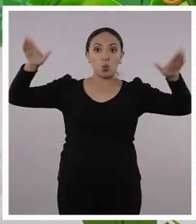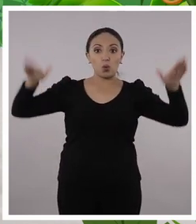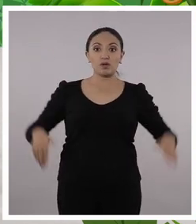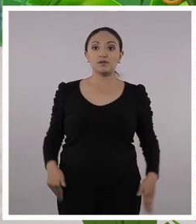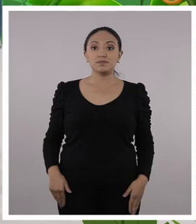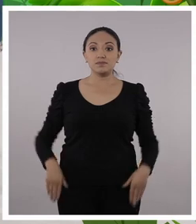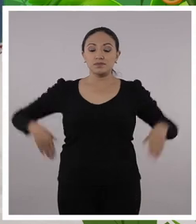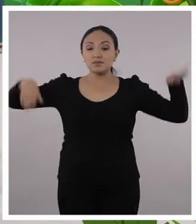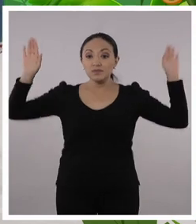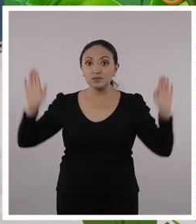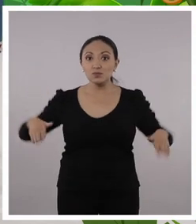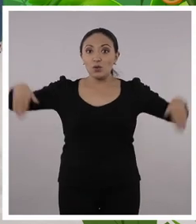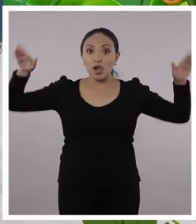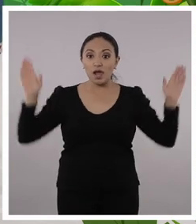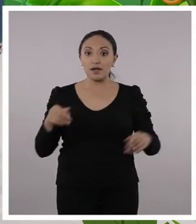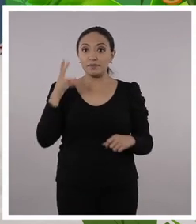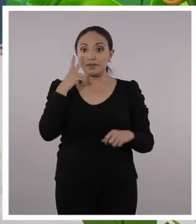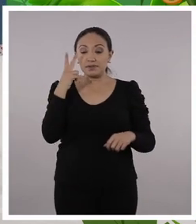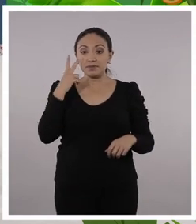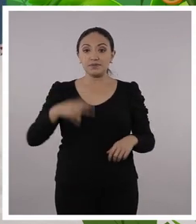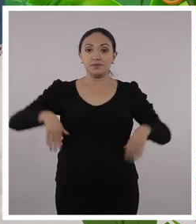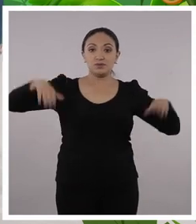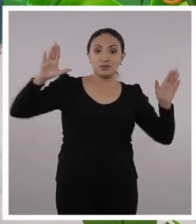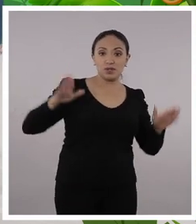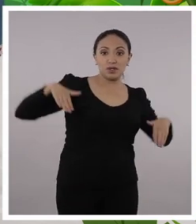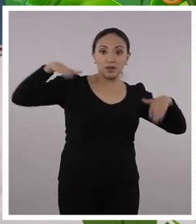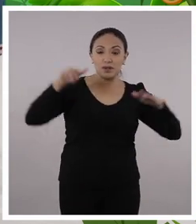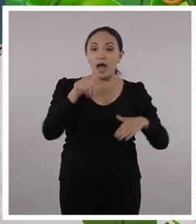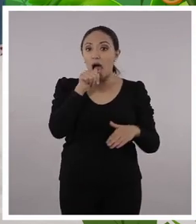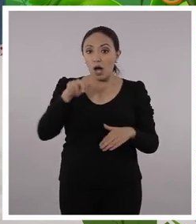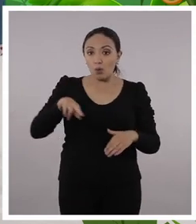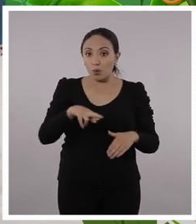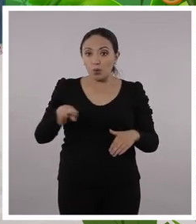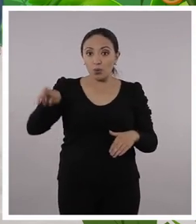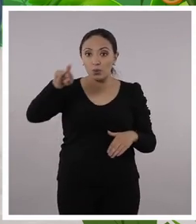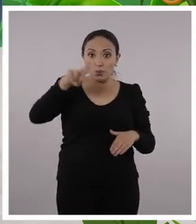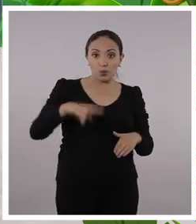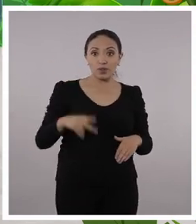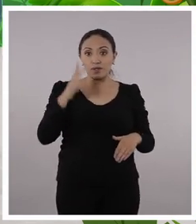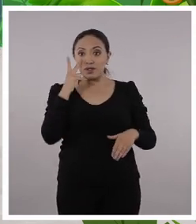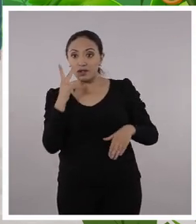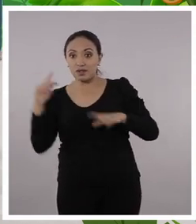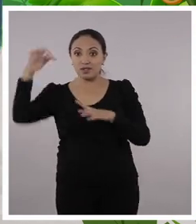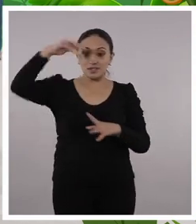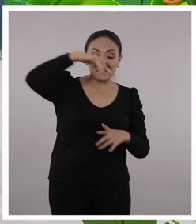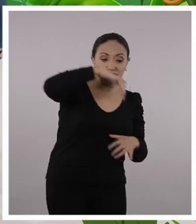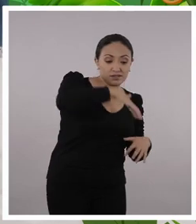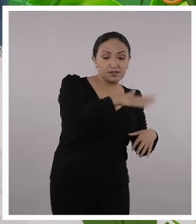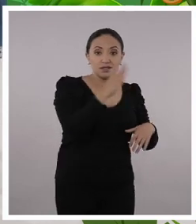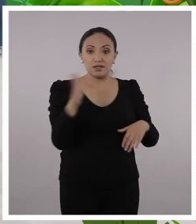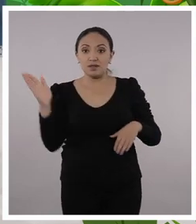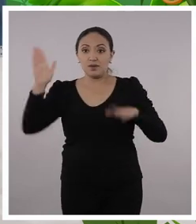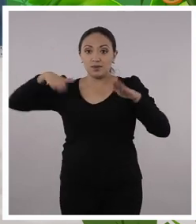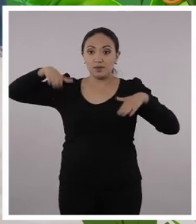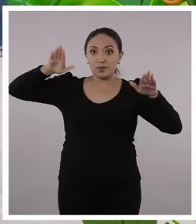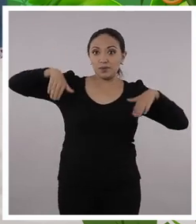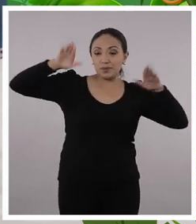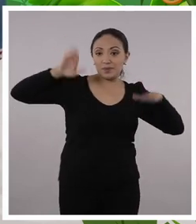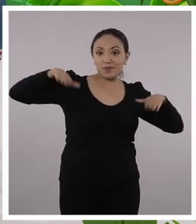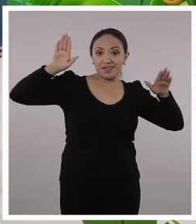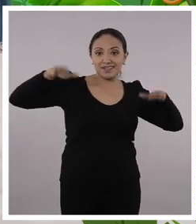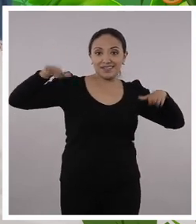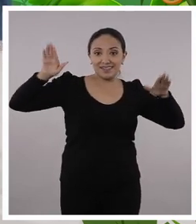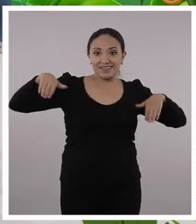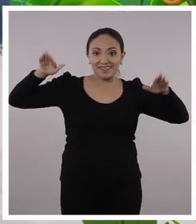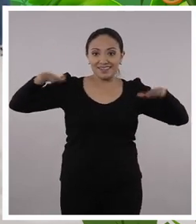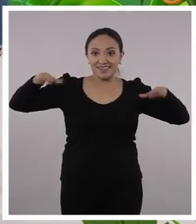nuestra selva. Muy bien. Voy a cruzar el río. Tu, tu, tu, tu. Las lianas. Tu,